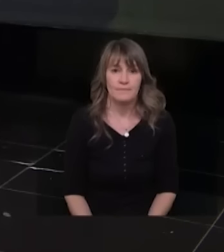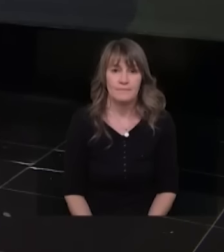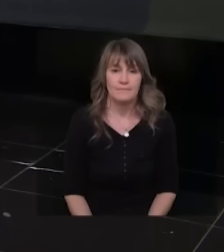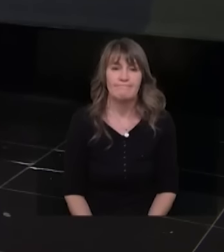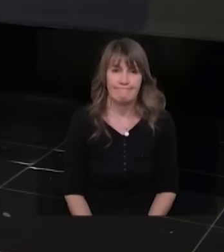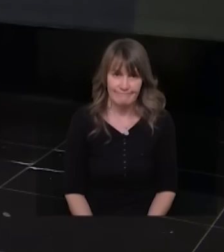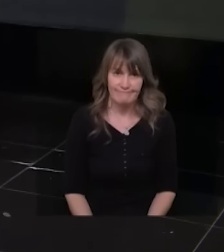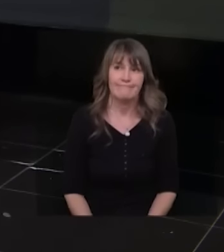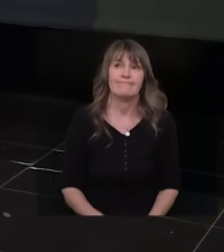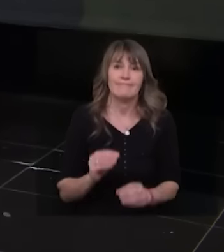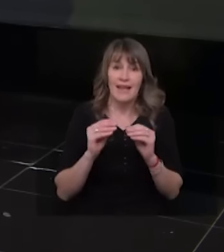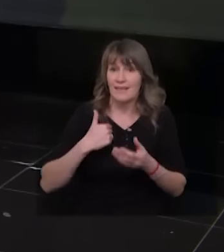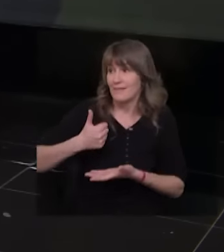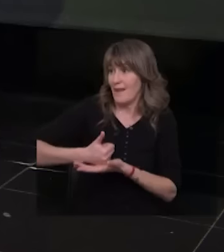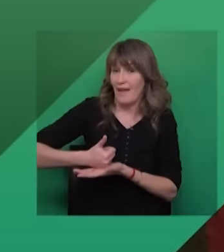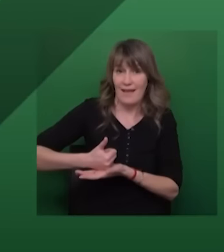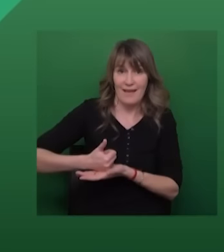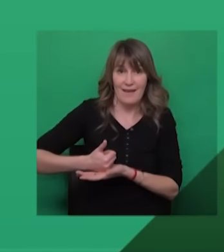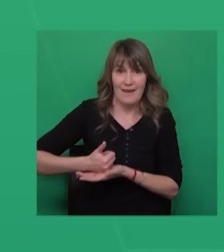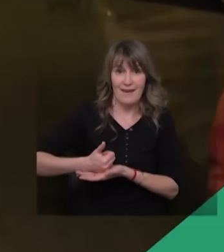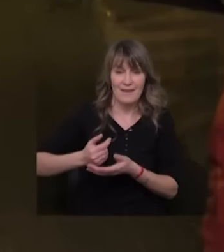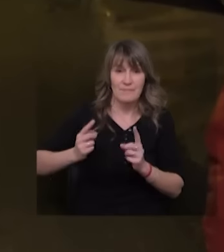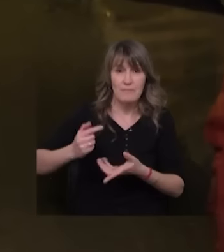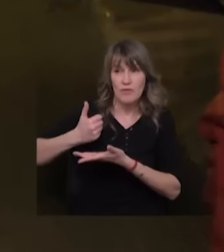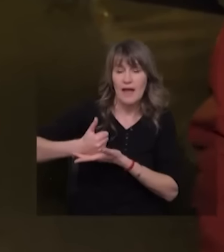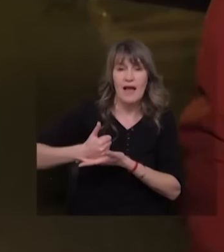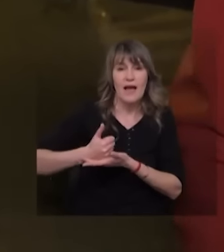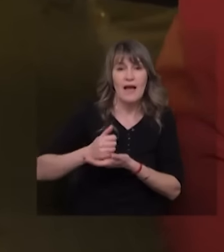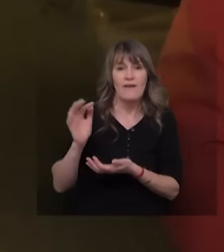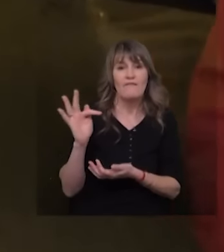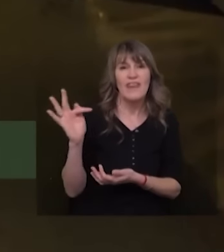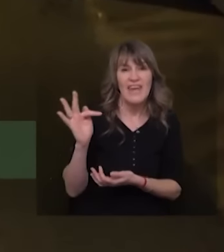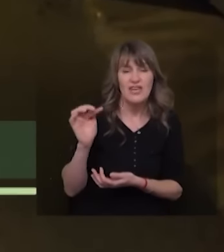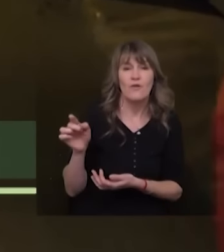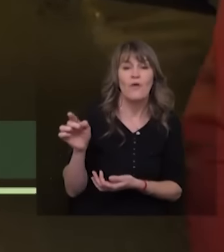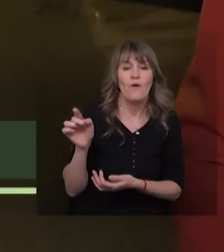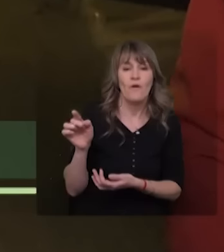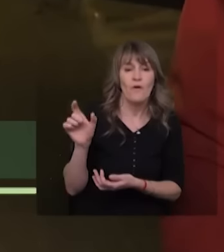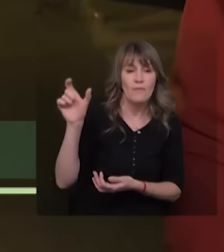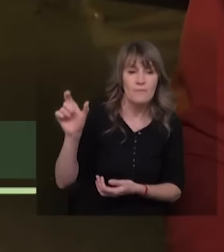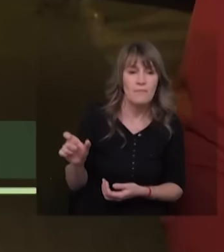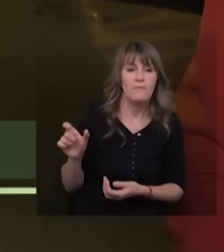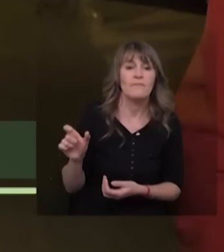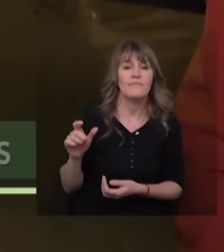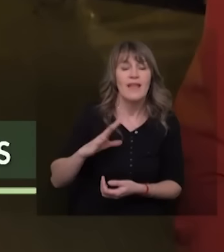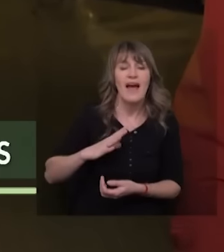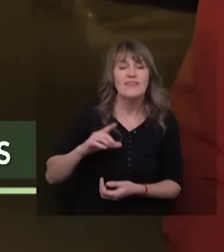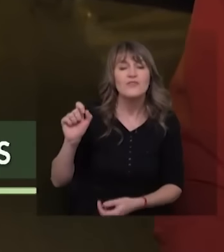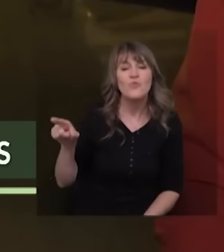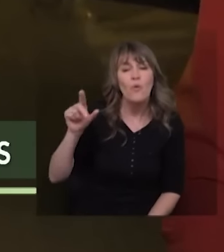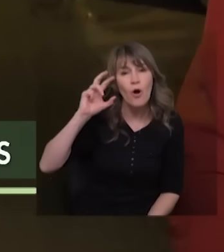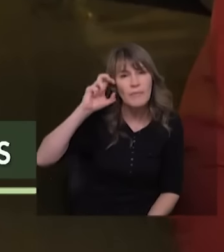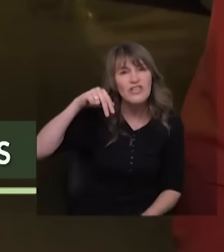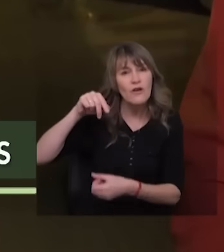bueno compañeros sí estamos acá Este con Federico creimerman le decíamos que íbamos a tener la mirada de algunos